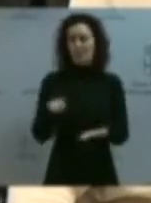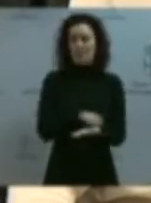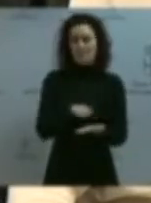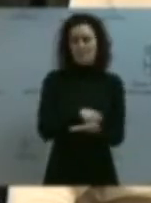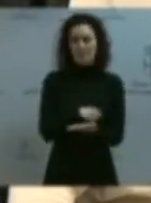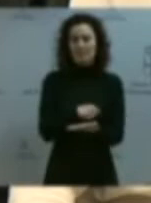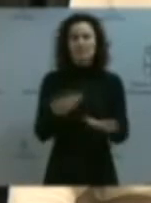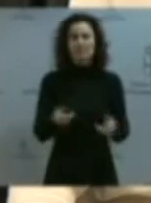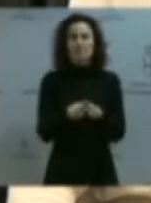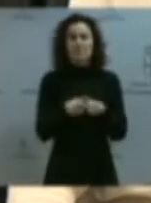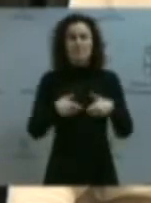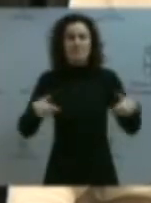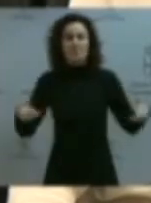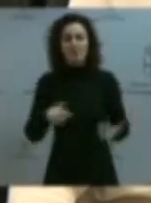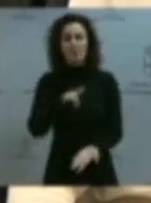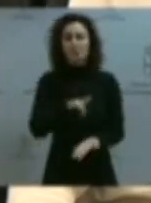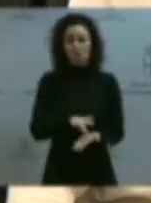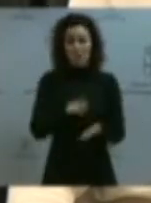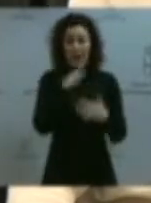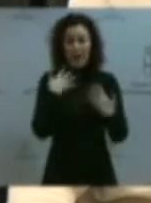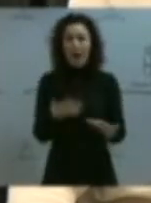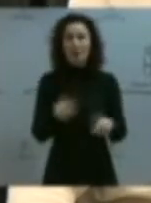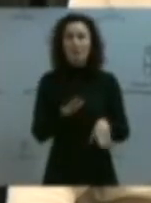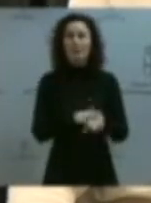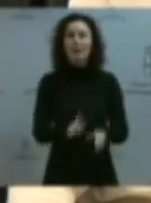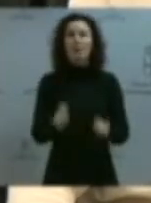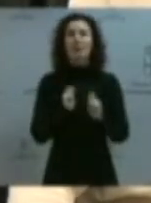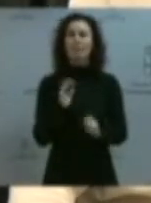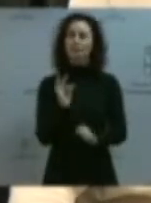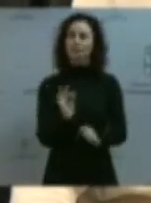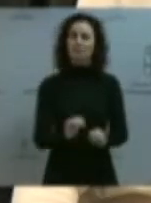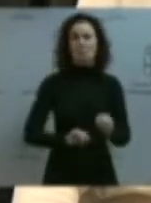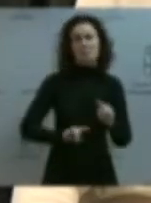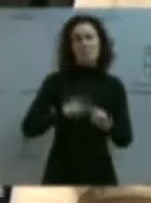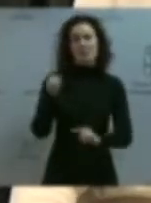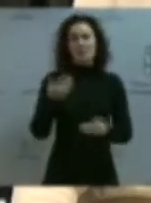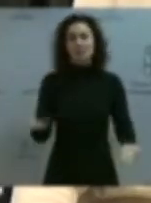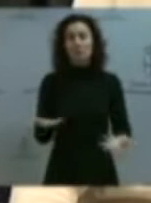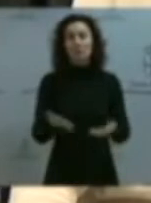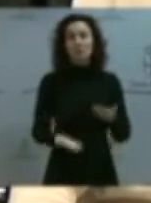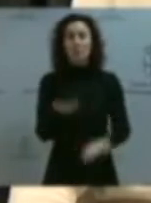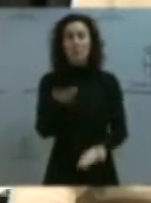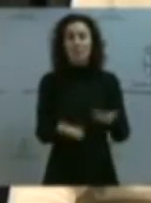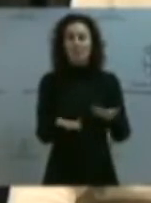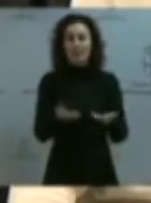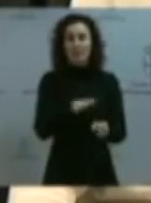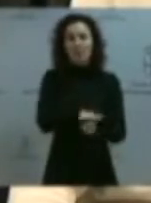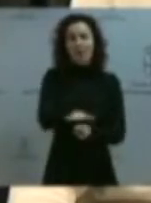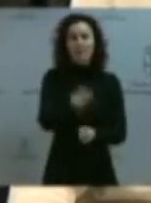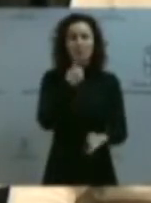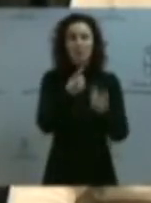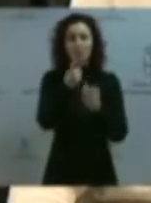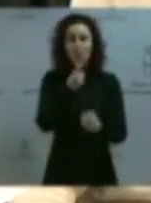haciéndose bastante más productivos. Si hacemos una comparativa en el ámbito de consultas y pruebas en Cabueñes, el año 2019 respecto